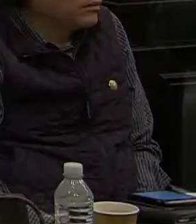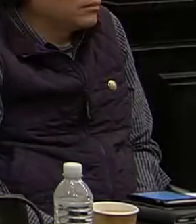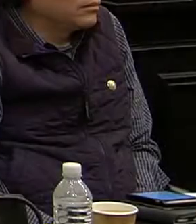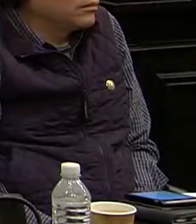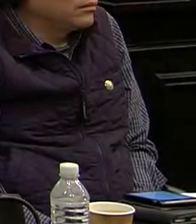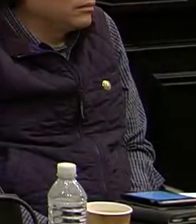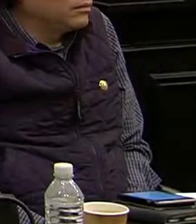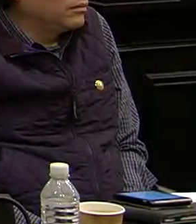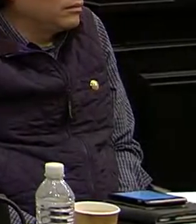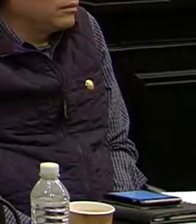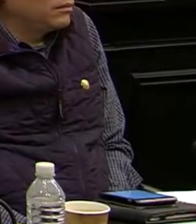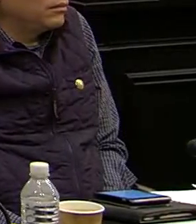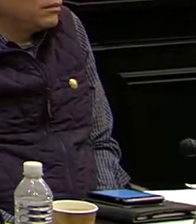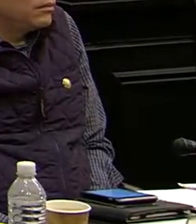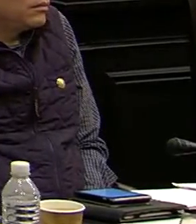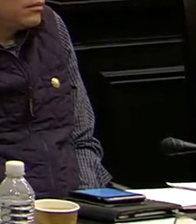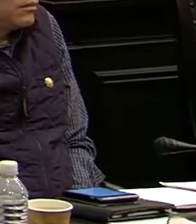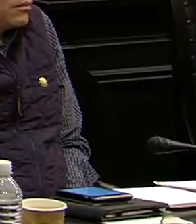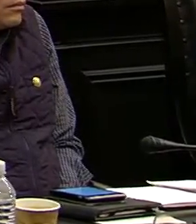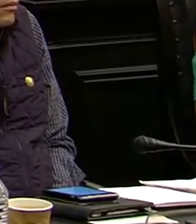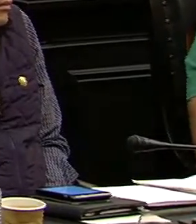manifestarlo.